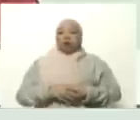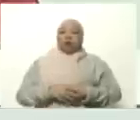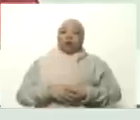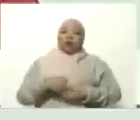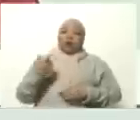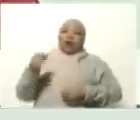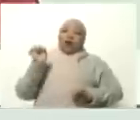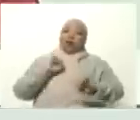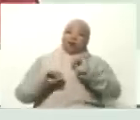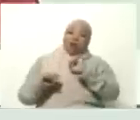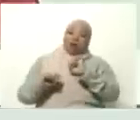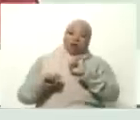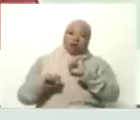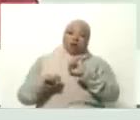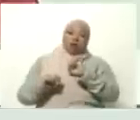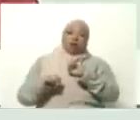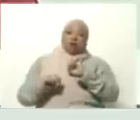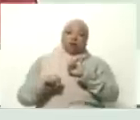las previsiones.